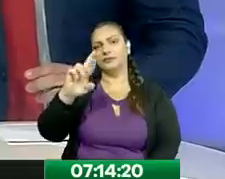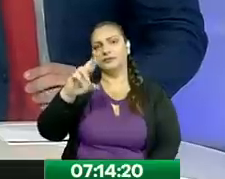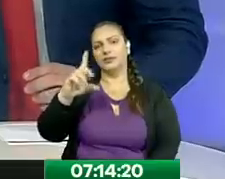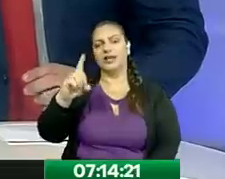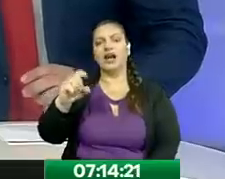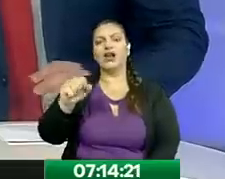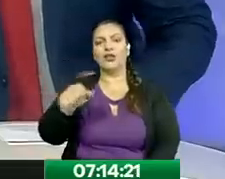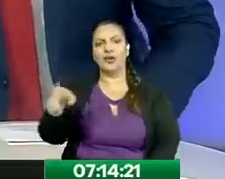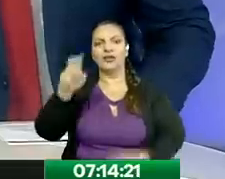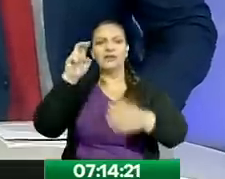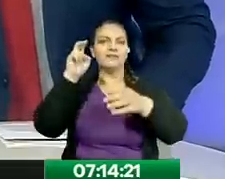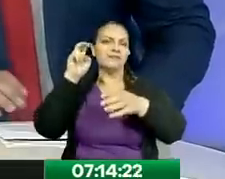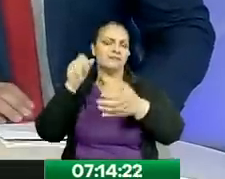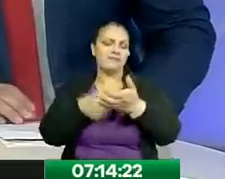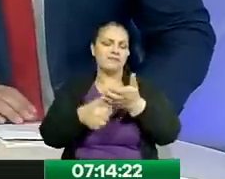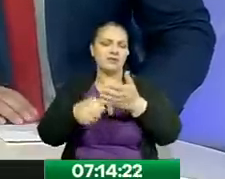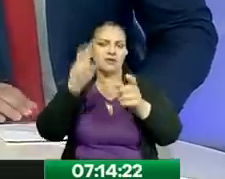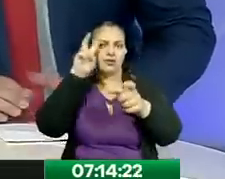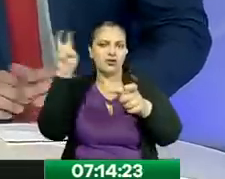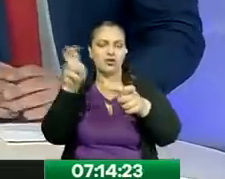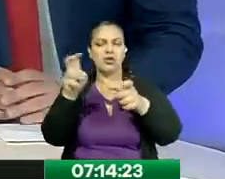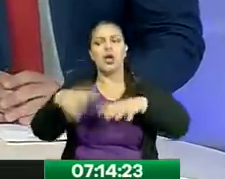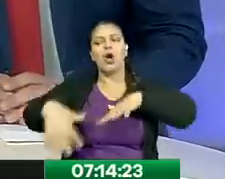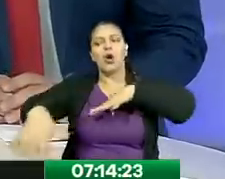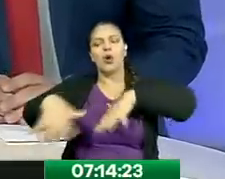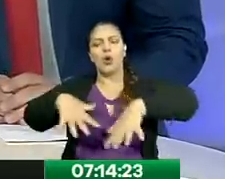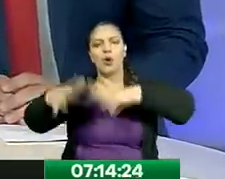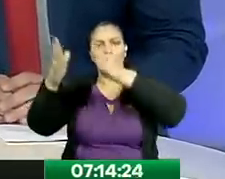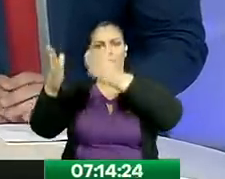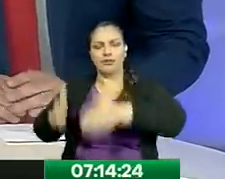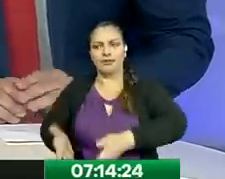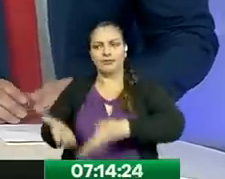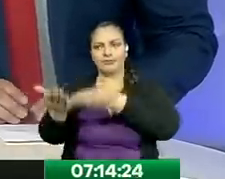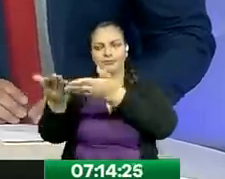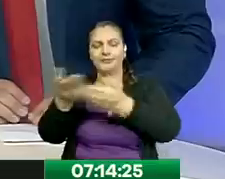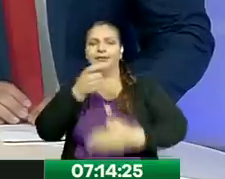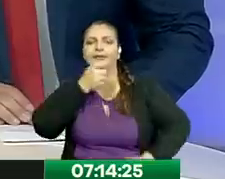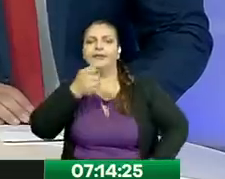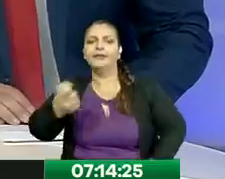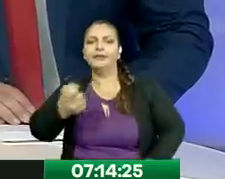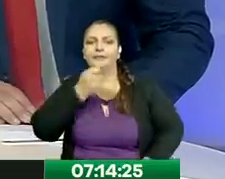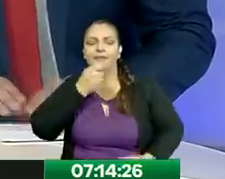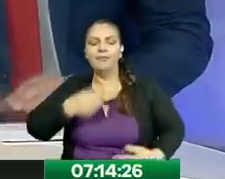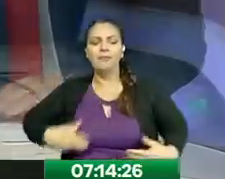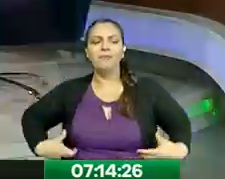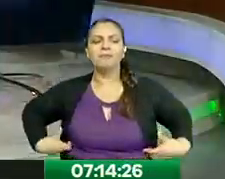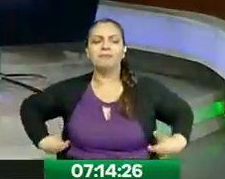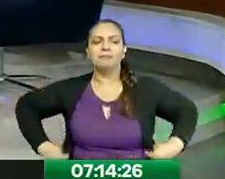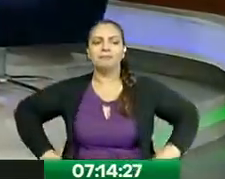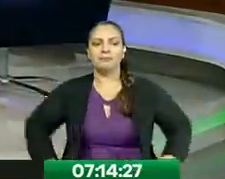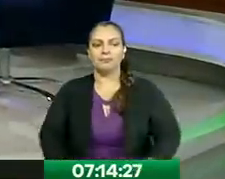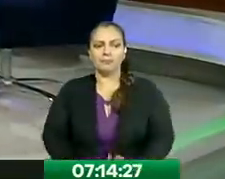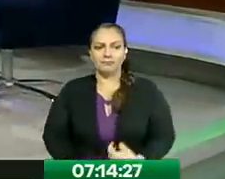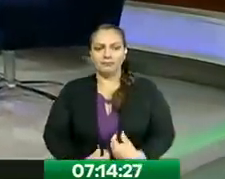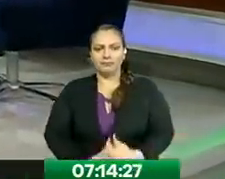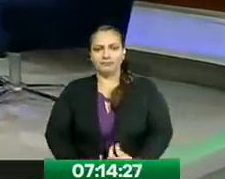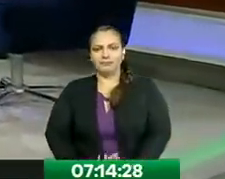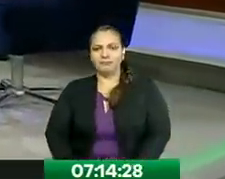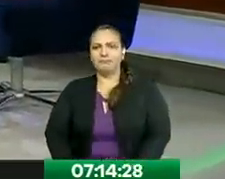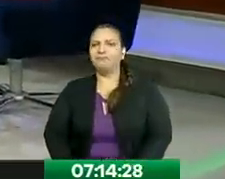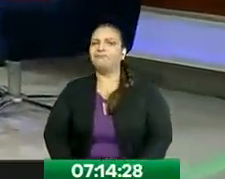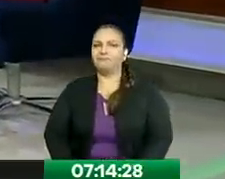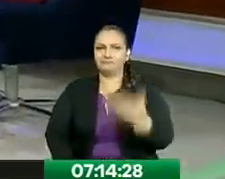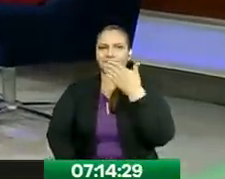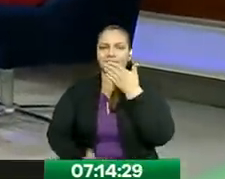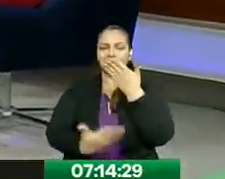5 del ministerio de turismo que será entrevistado por nuestra compañera luisa del vino adelante muchas gracias josé